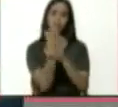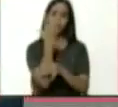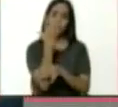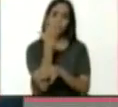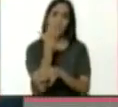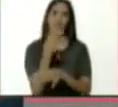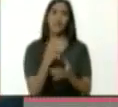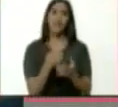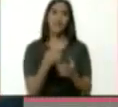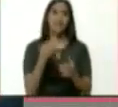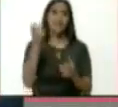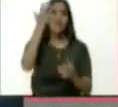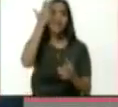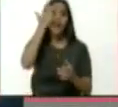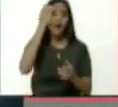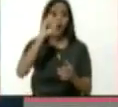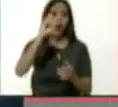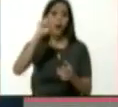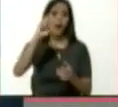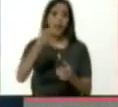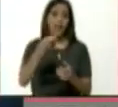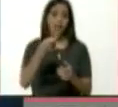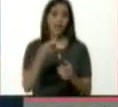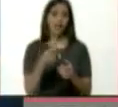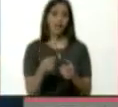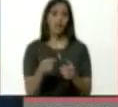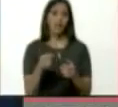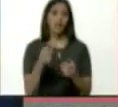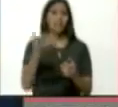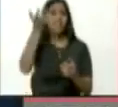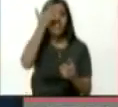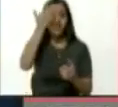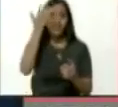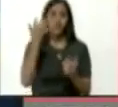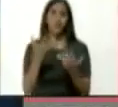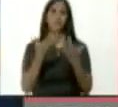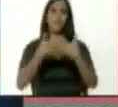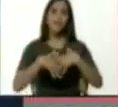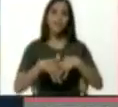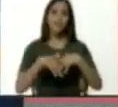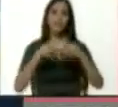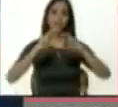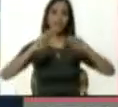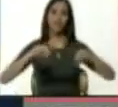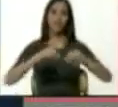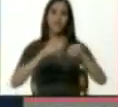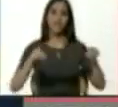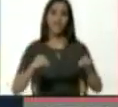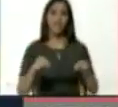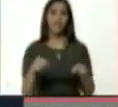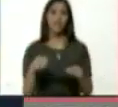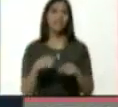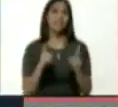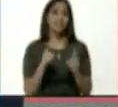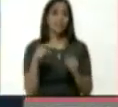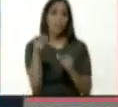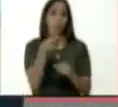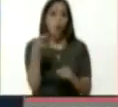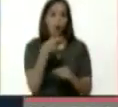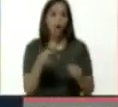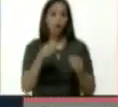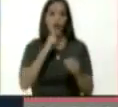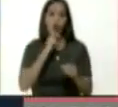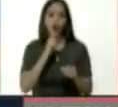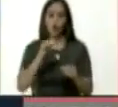ONG, disfrazadas como empresas de investigación de la tierra, y están buscando es donde hay oro, donde son las mayores reservas de